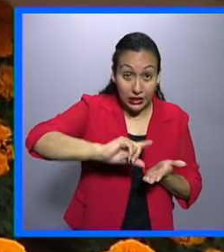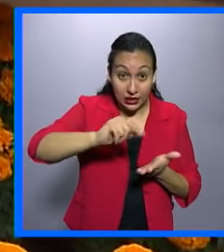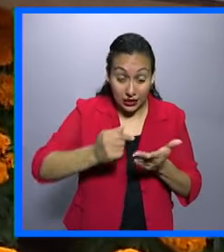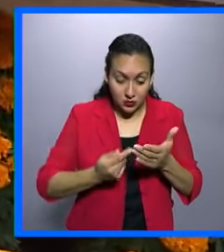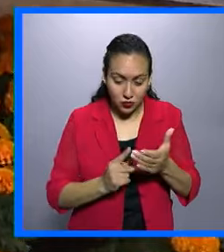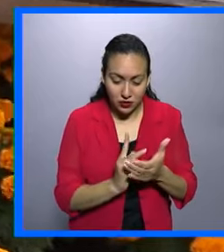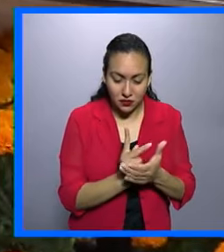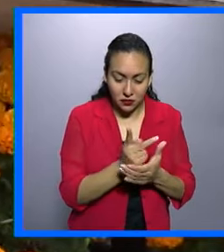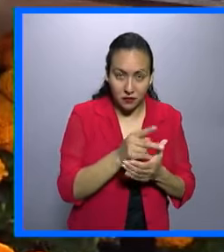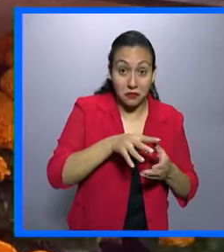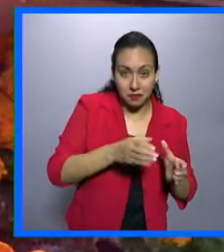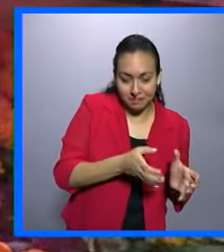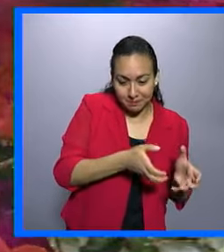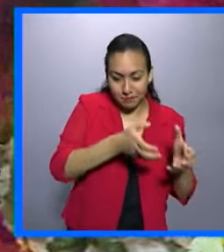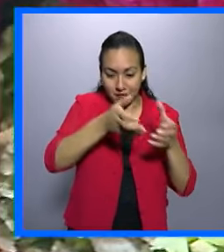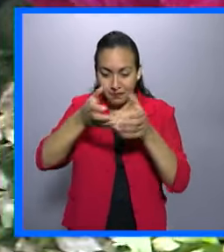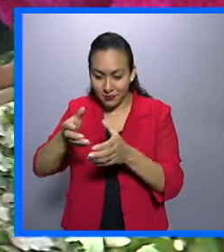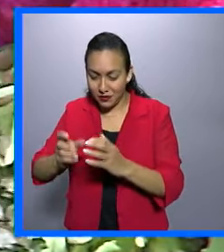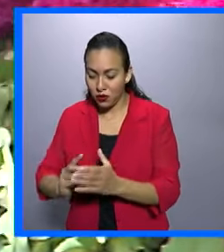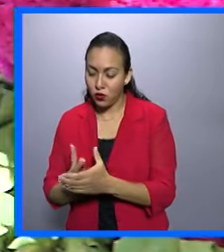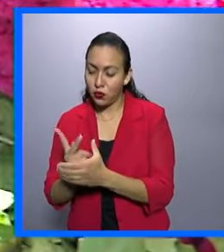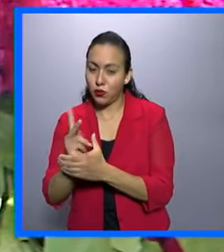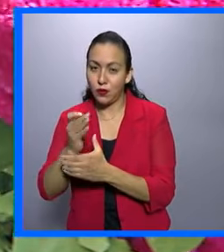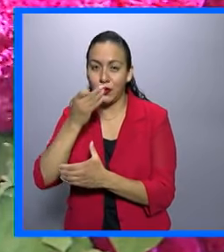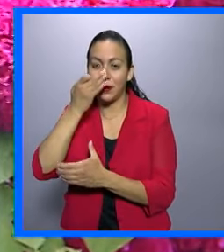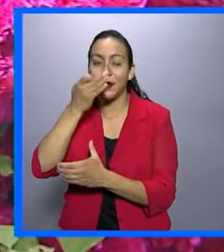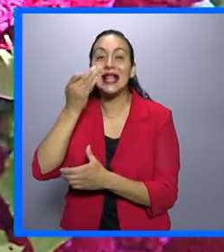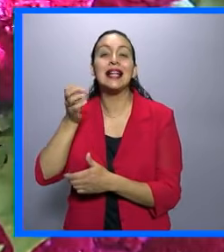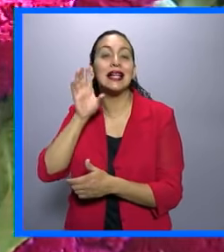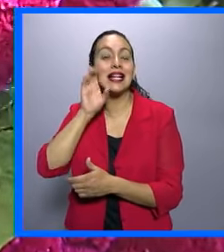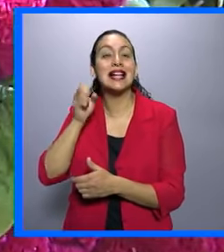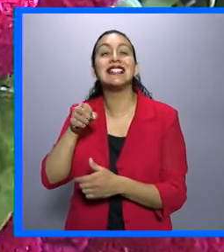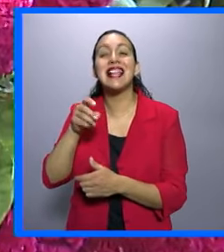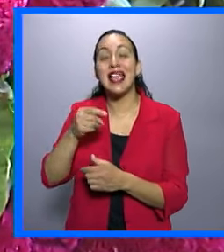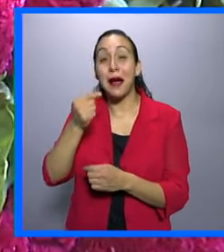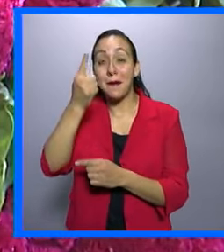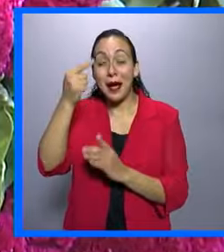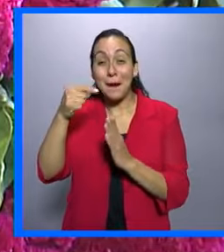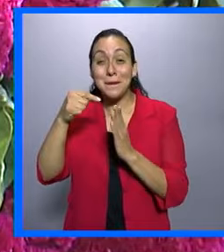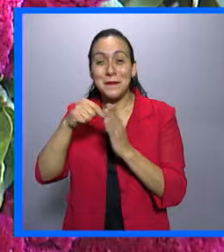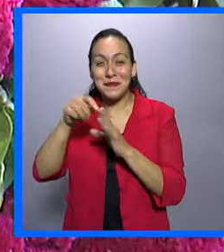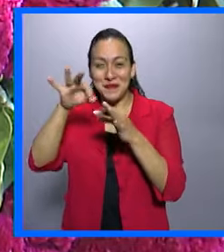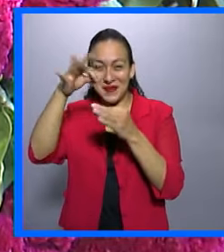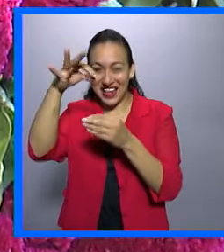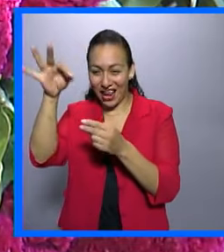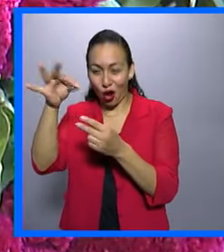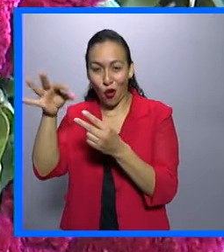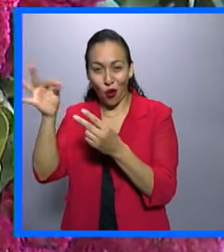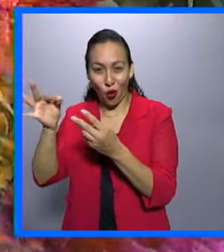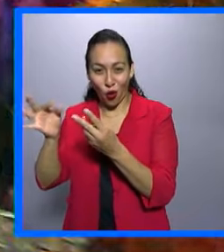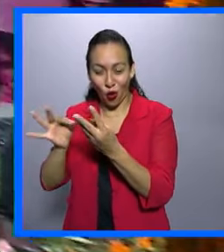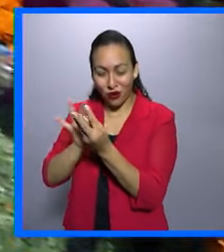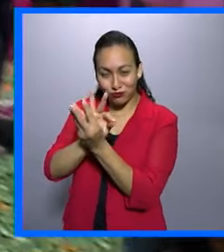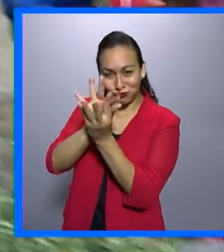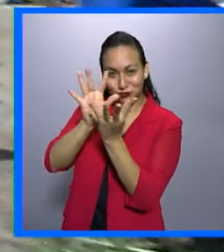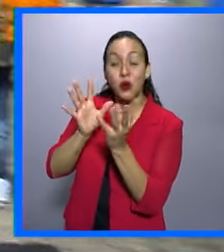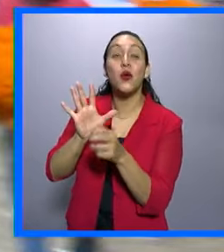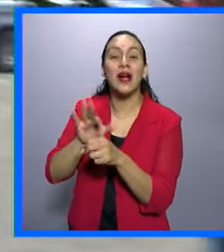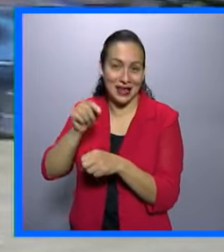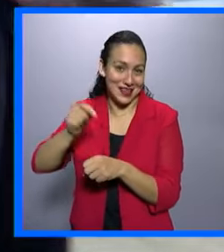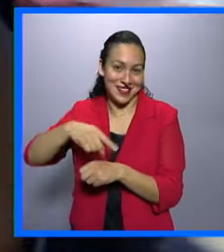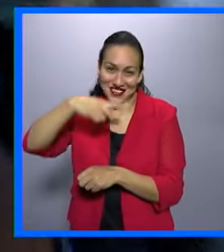la maceta. Muchos le dicen la flor de 1000 pétalos, es una flor tradicional que pues muchos